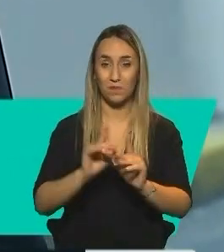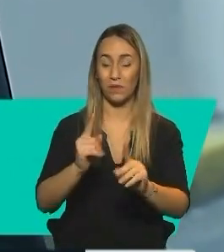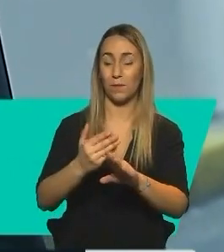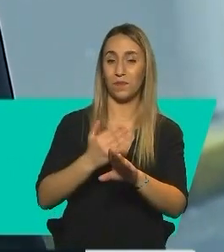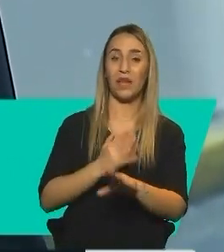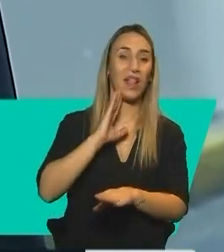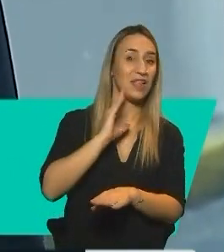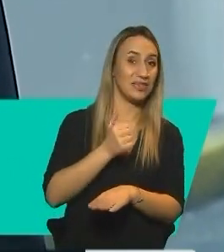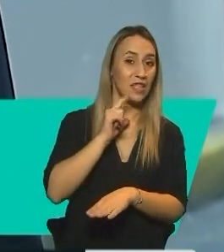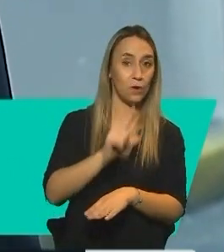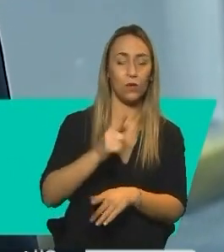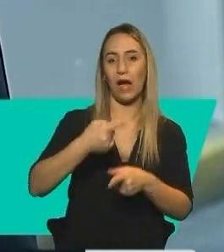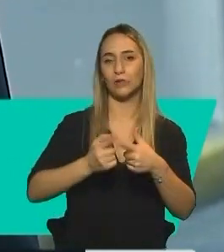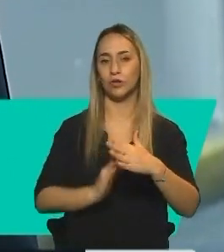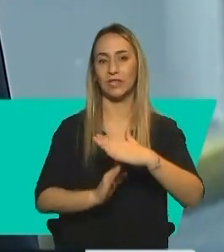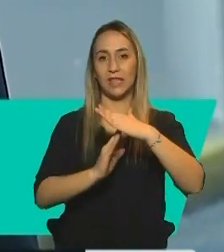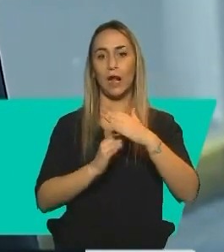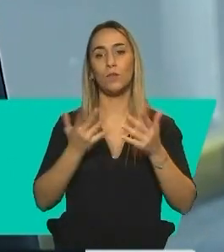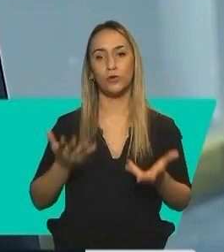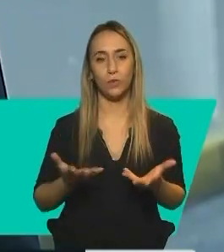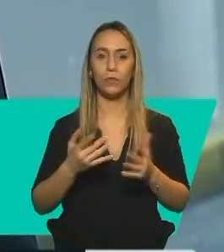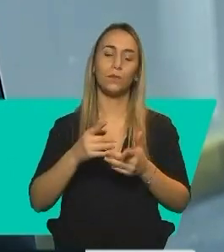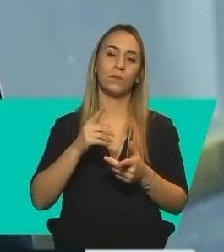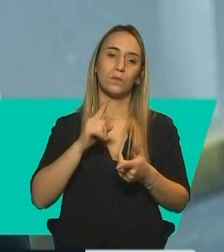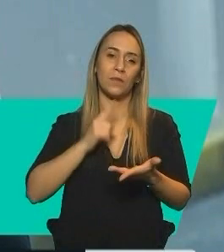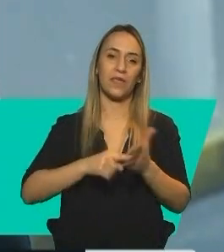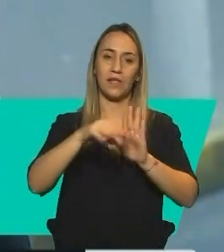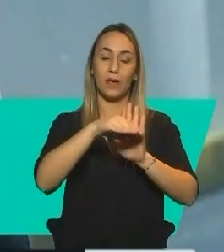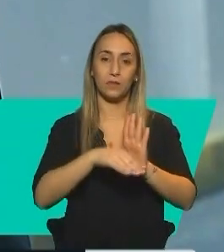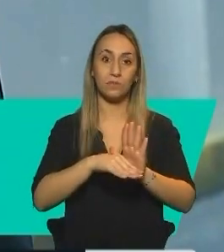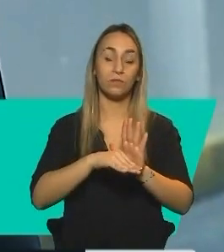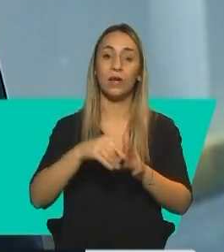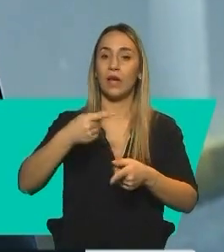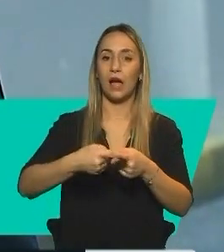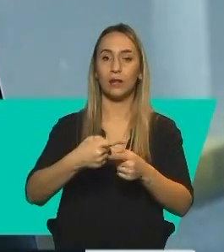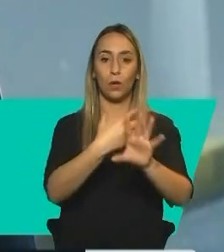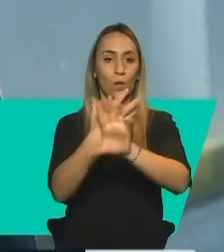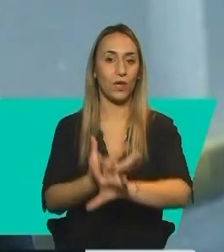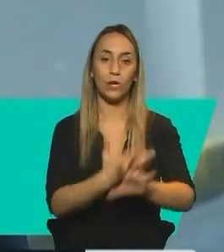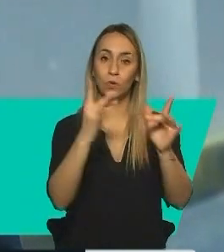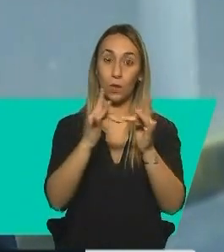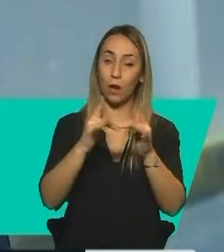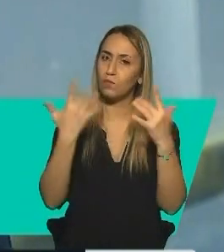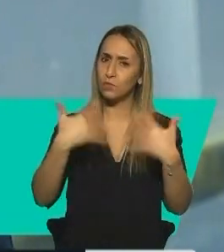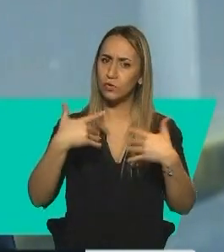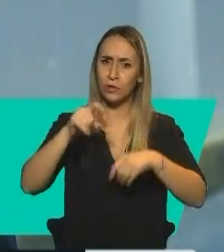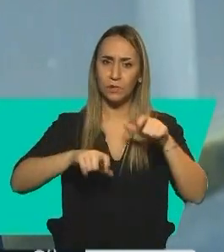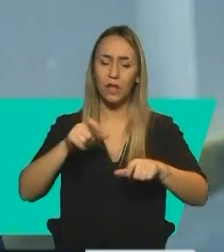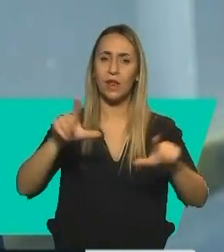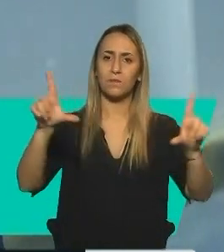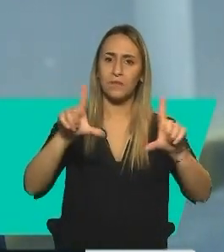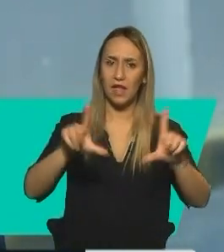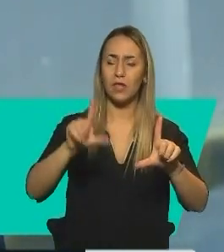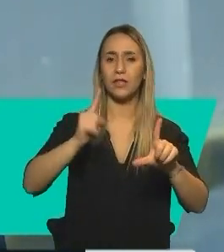central, obviamente por restricciones sanitarias fue de forma virtual, con gran repercusión en los medios y también en